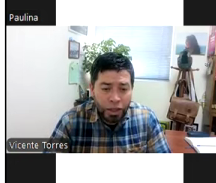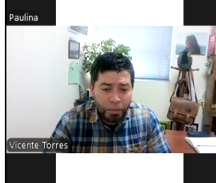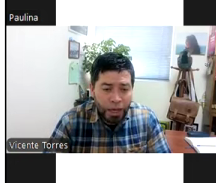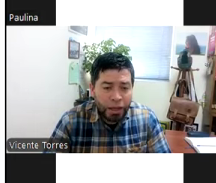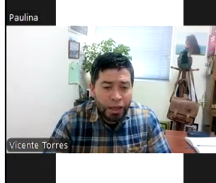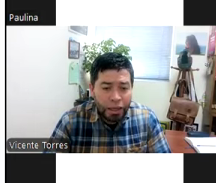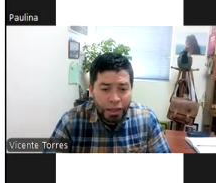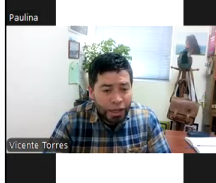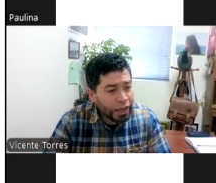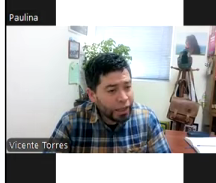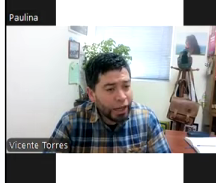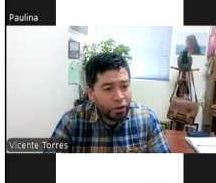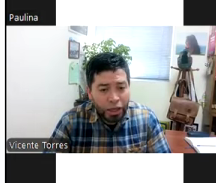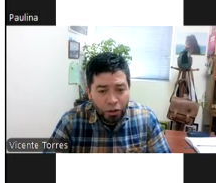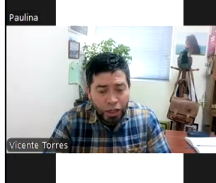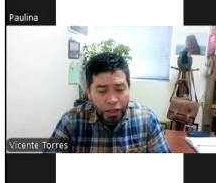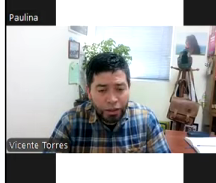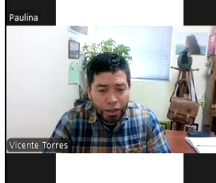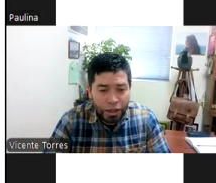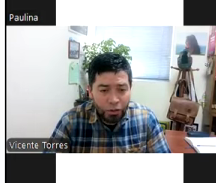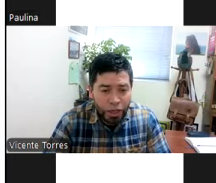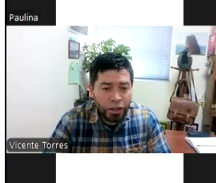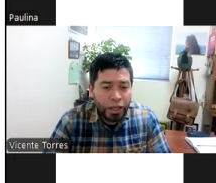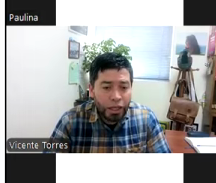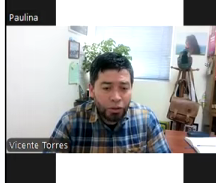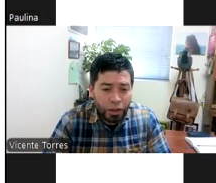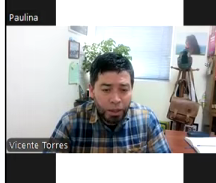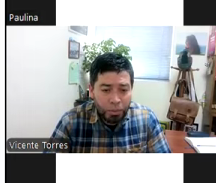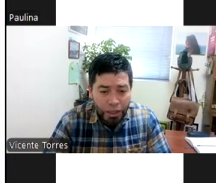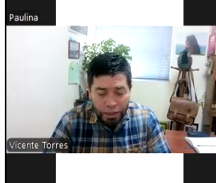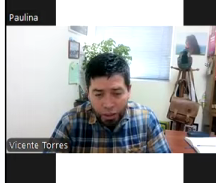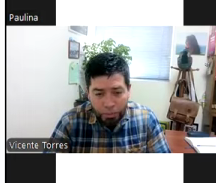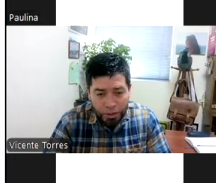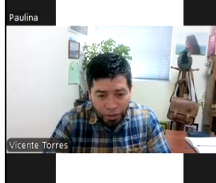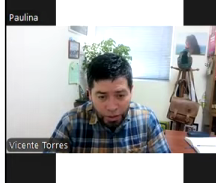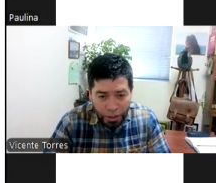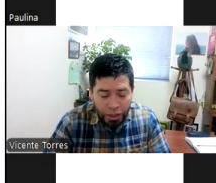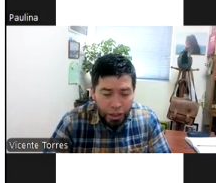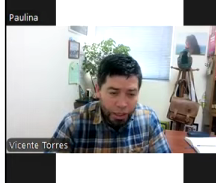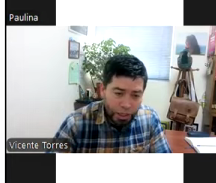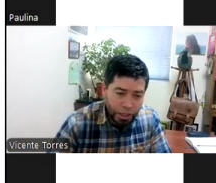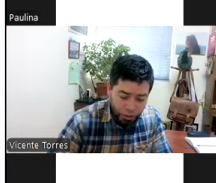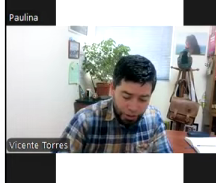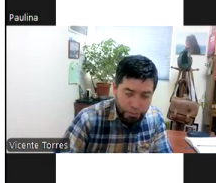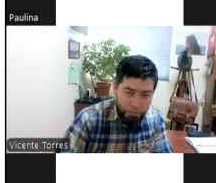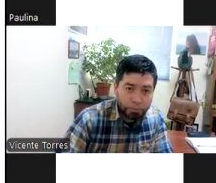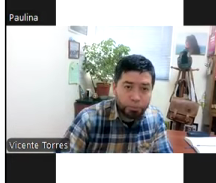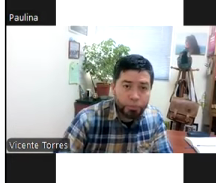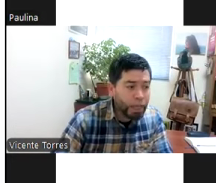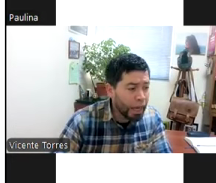Héctor Tapia y Daniela Herrera, con quienes se desarrollaron estos temas de investigación que les presenté hoy